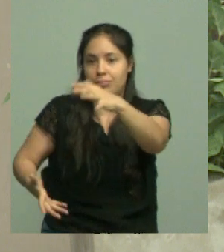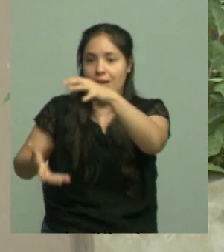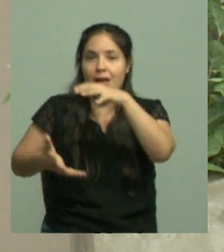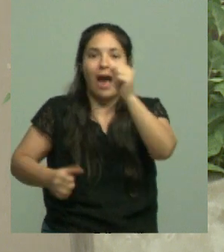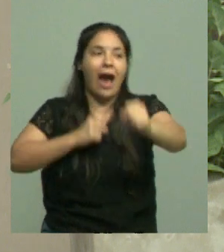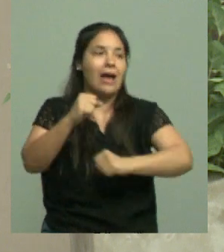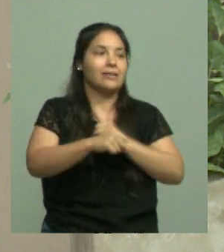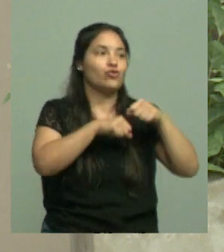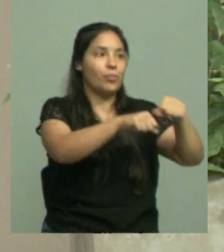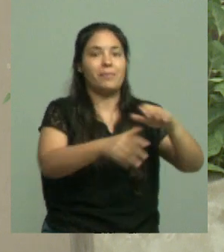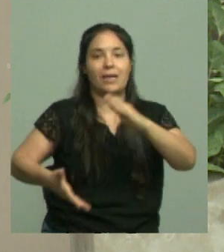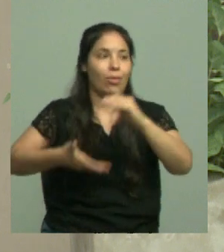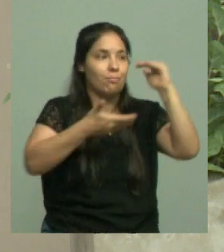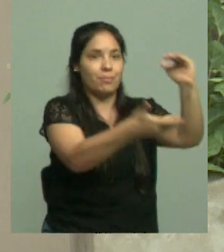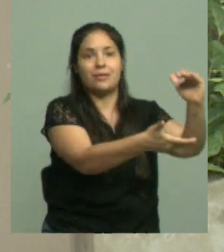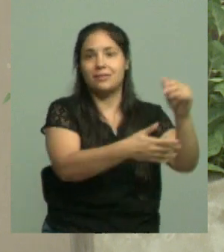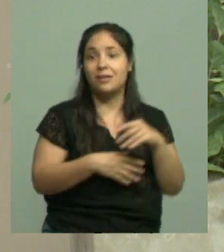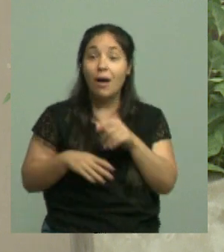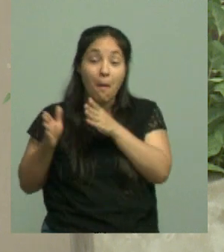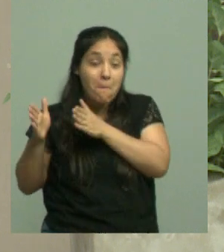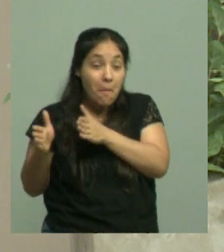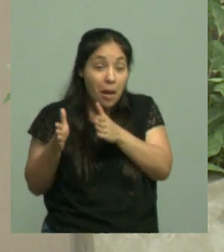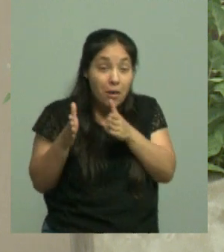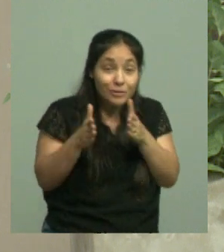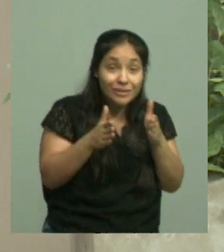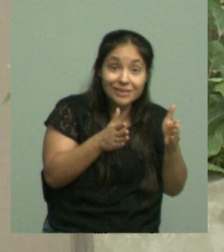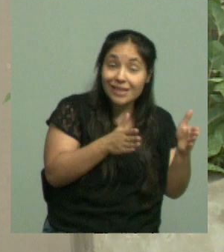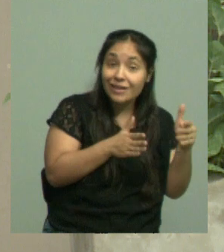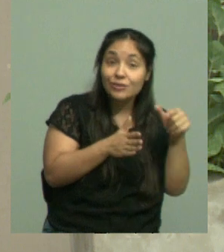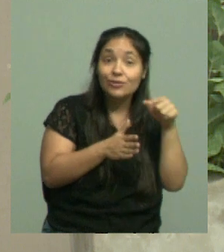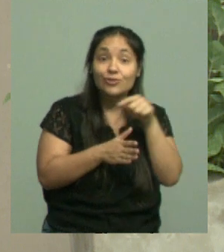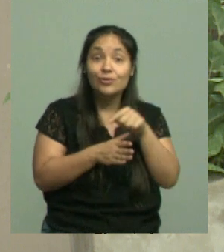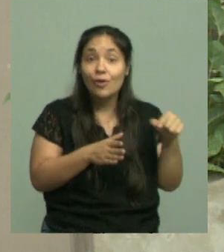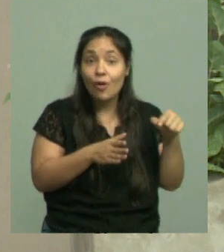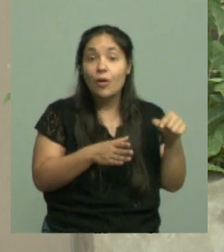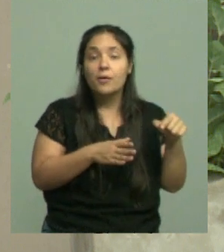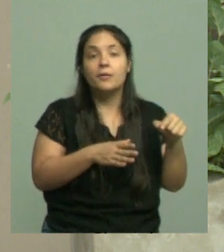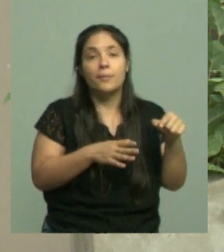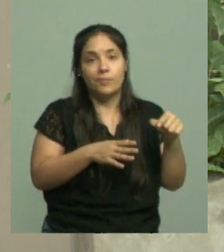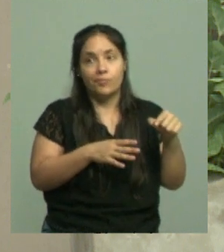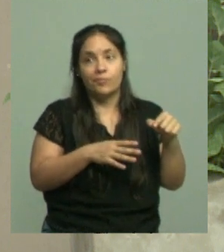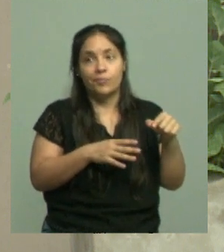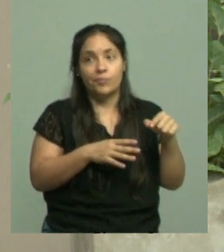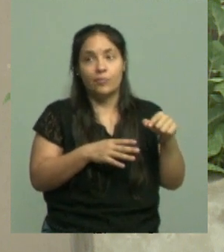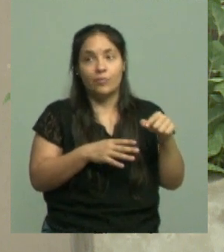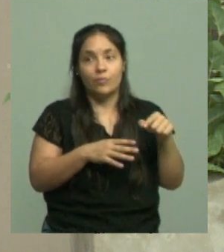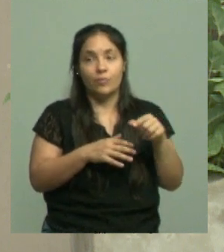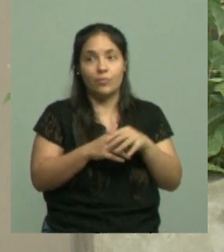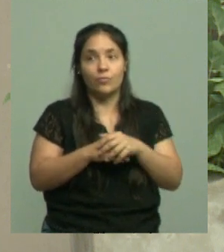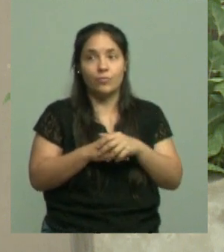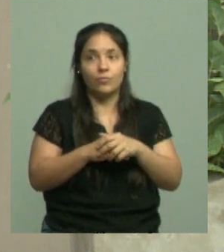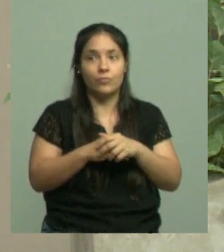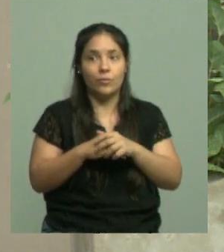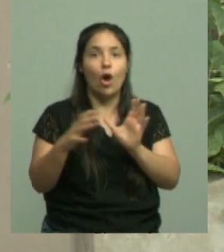góndola. Sí, Todo ese proceso tiene un factor de concentración en general bastante grande Y